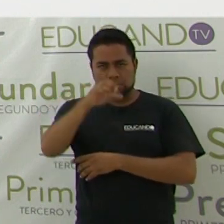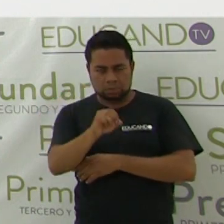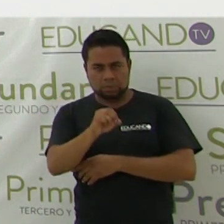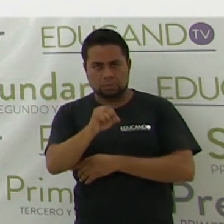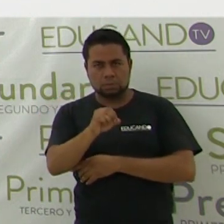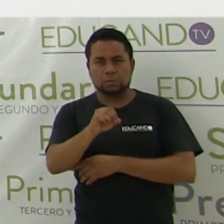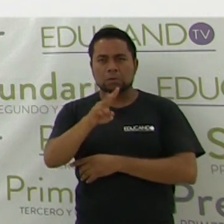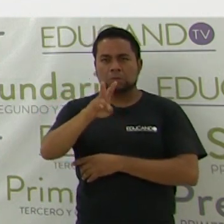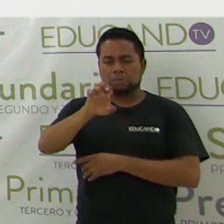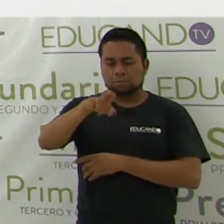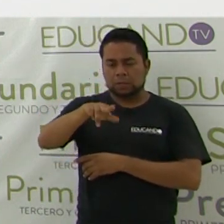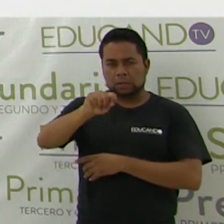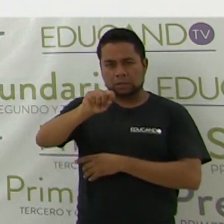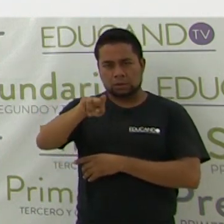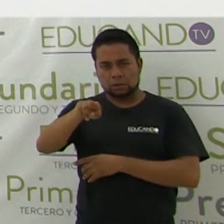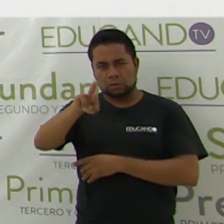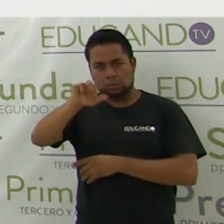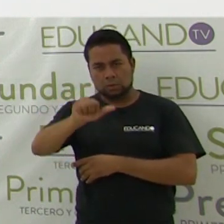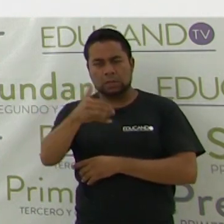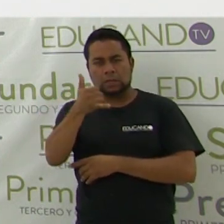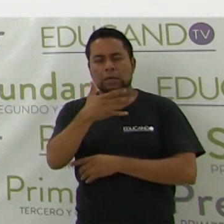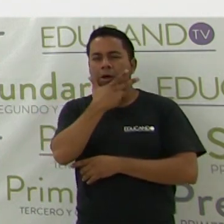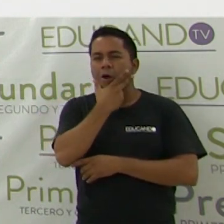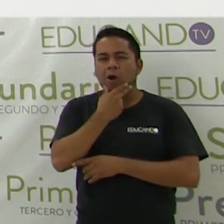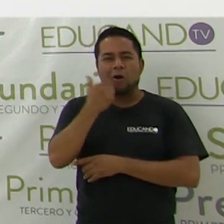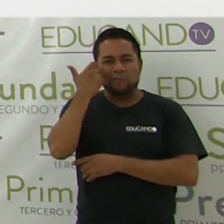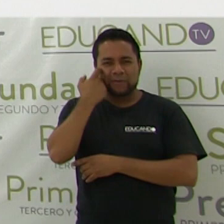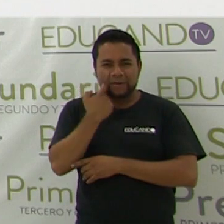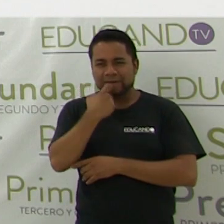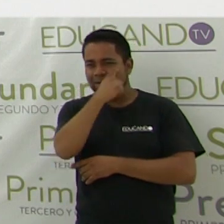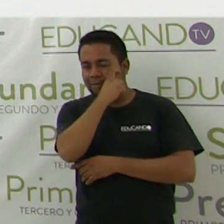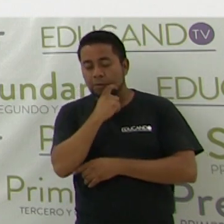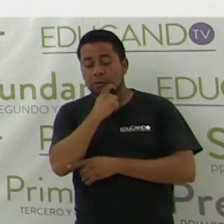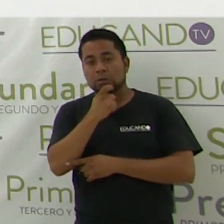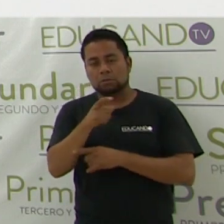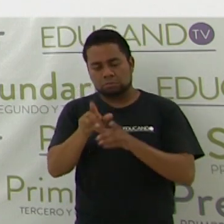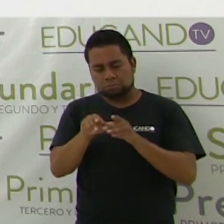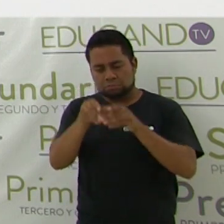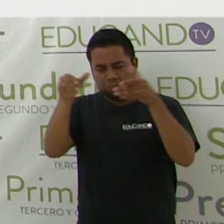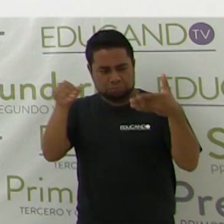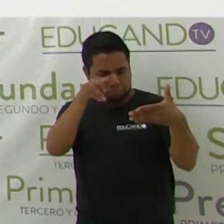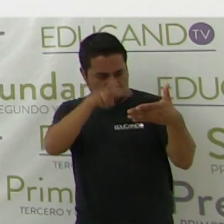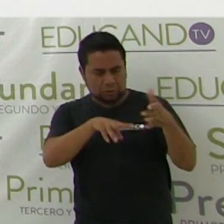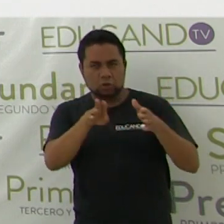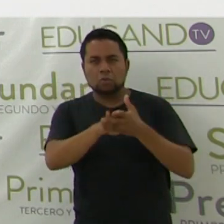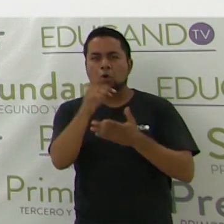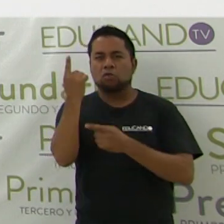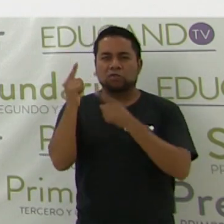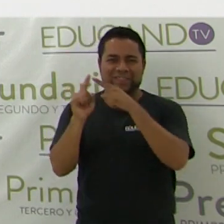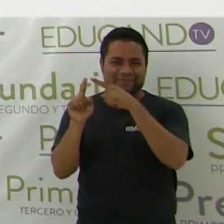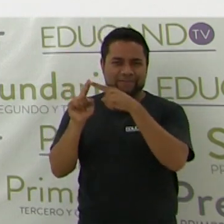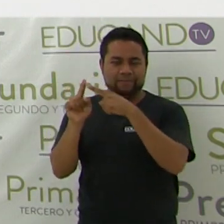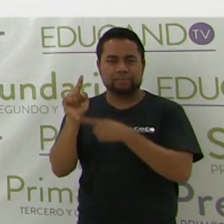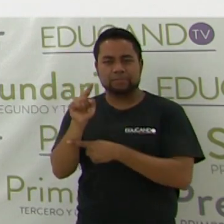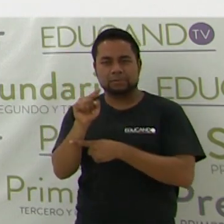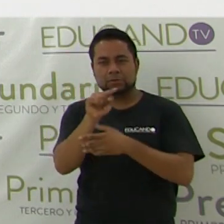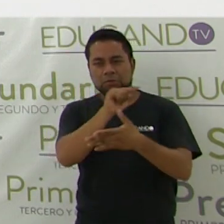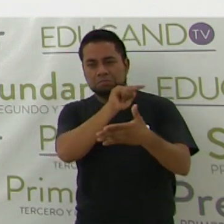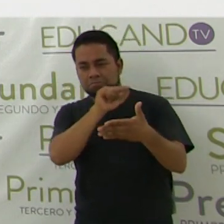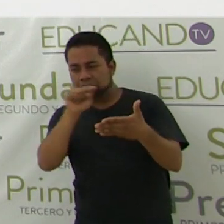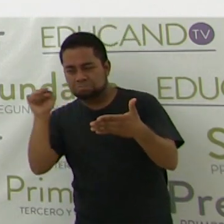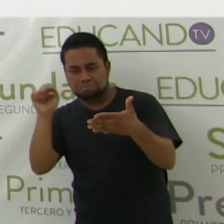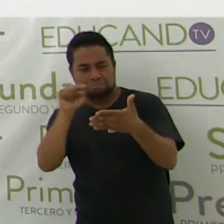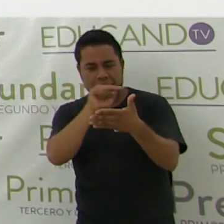barbero. Lo abrí y entonces se trata de pasar el dedo de un lado a